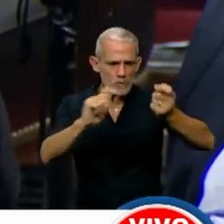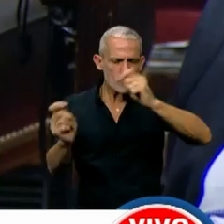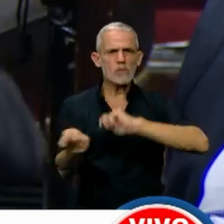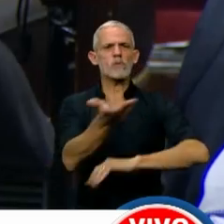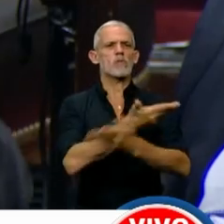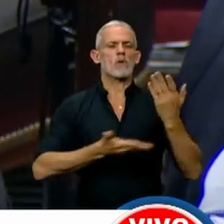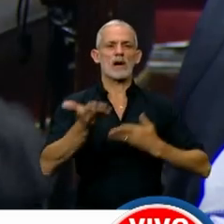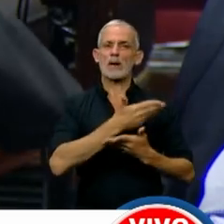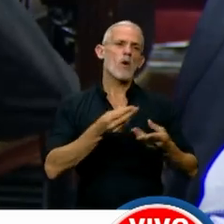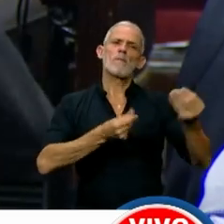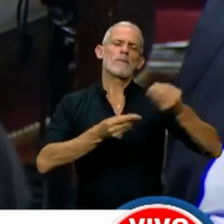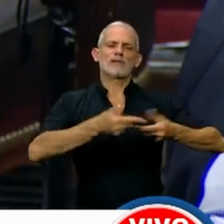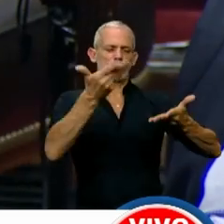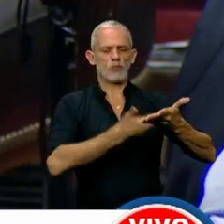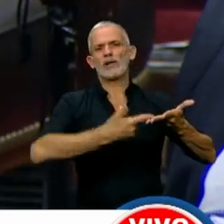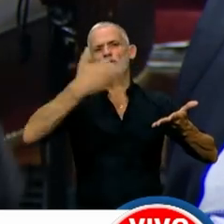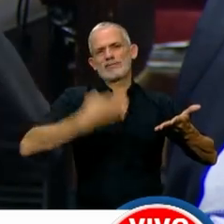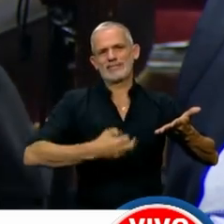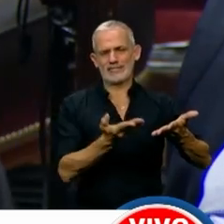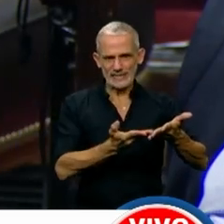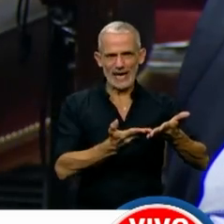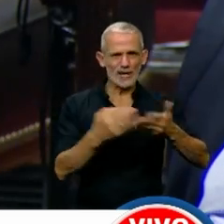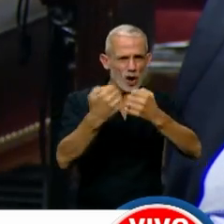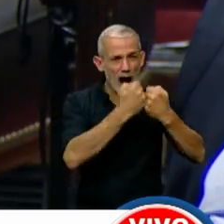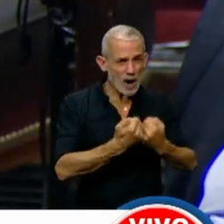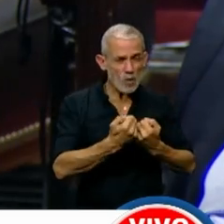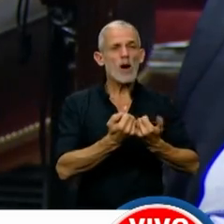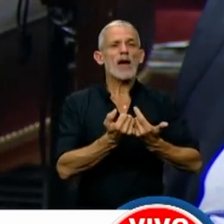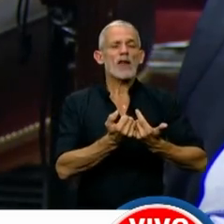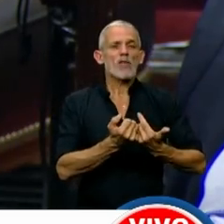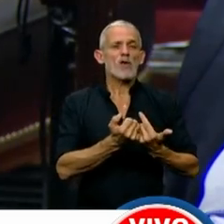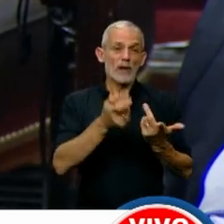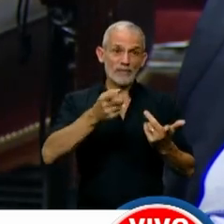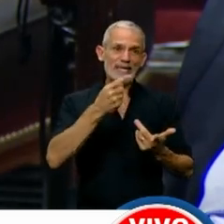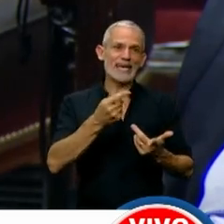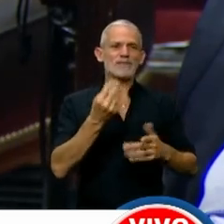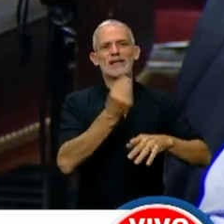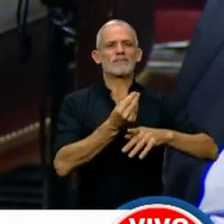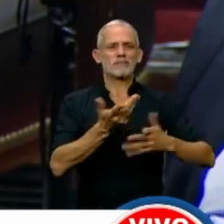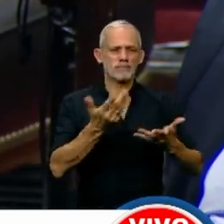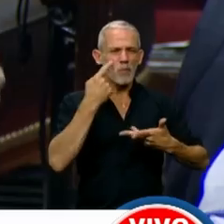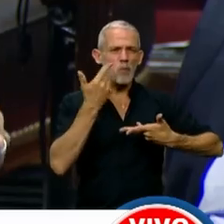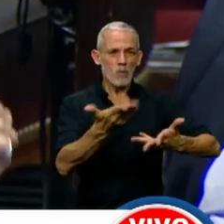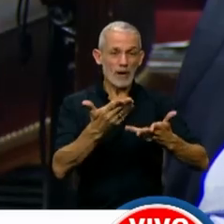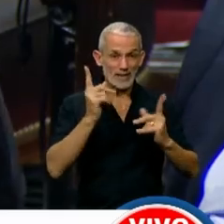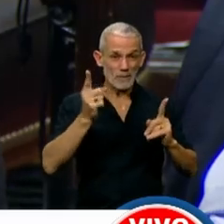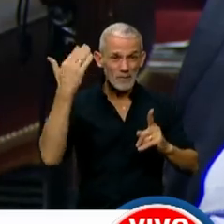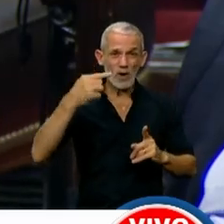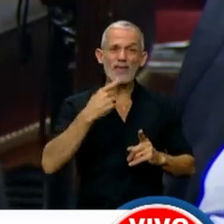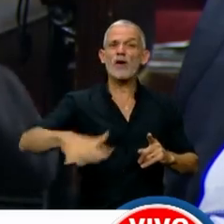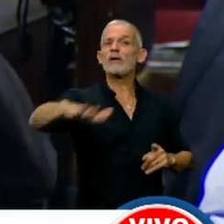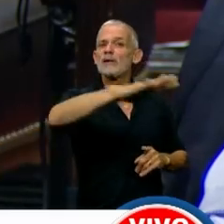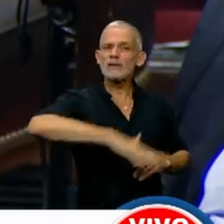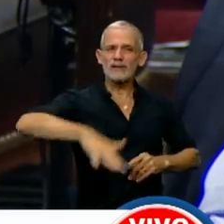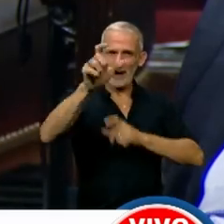pero tengamos un presupuesto serio consensuado y sobre todo que represente lo que dijo la ciudadanía